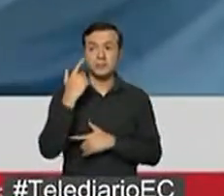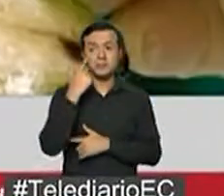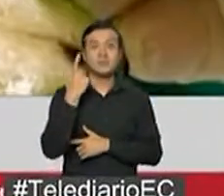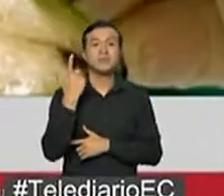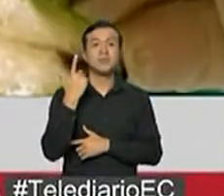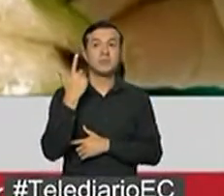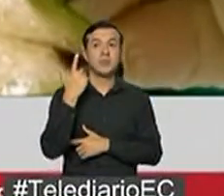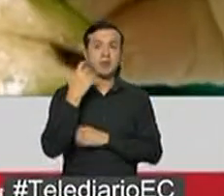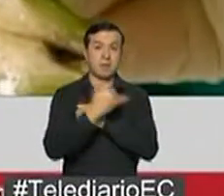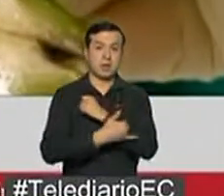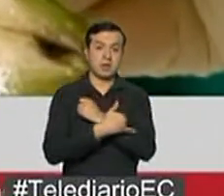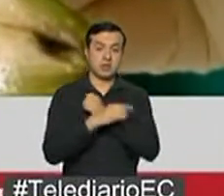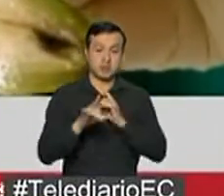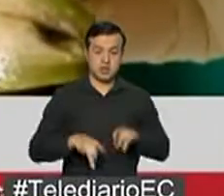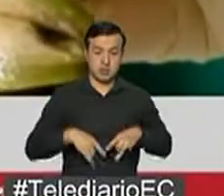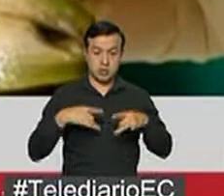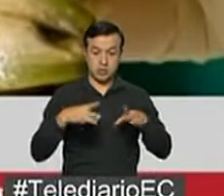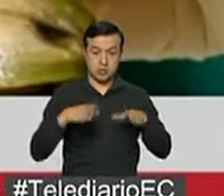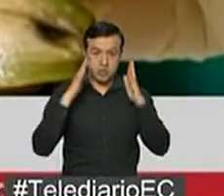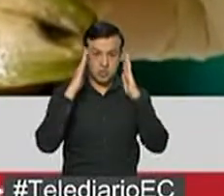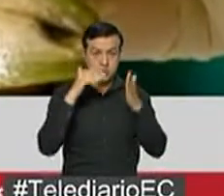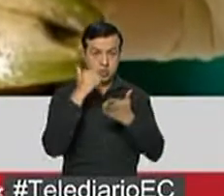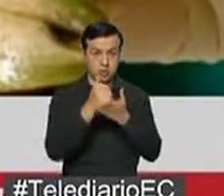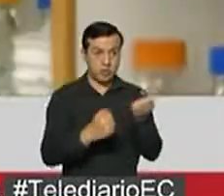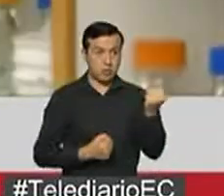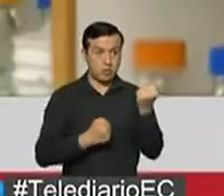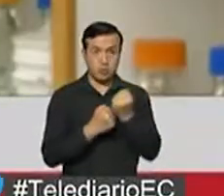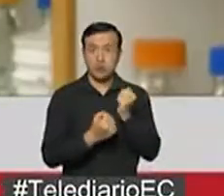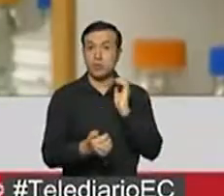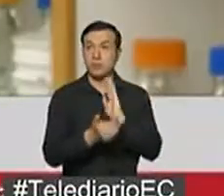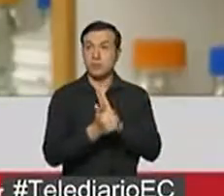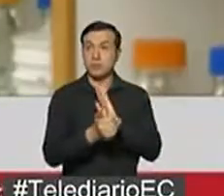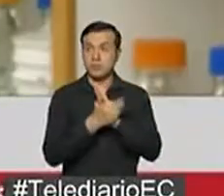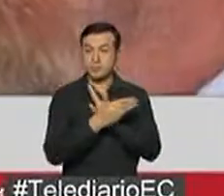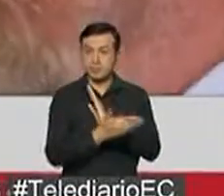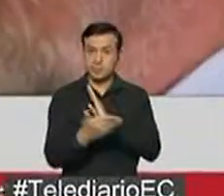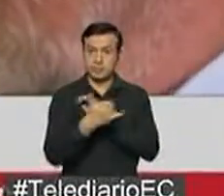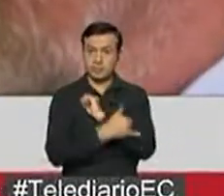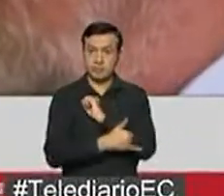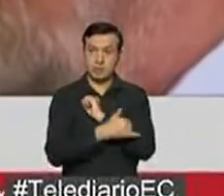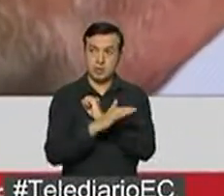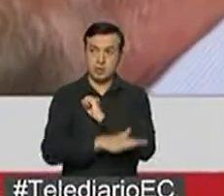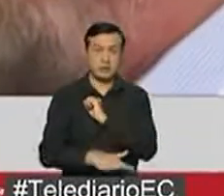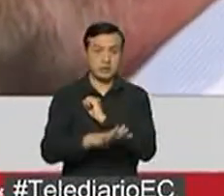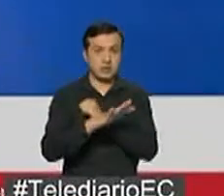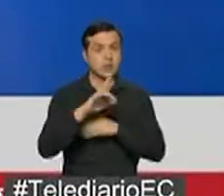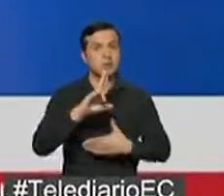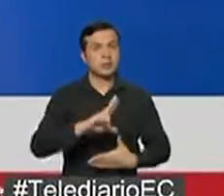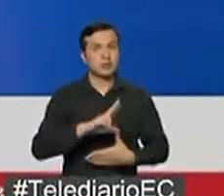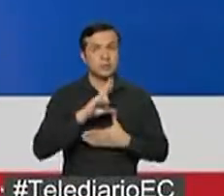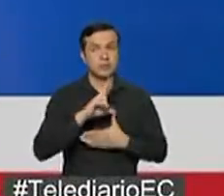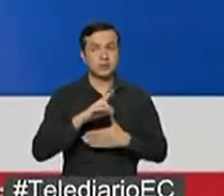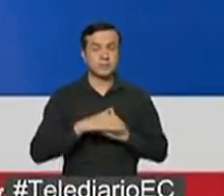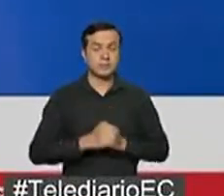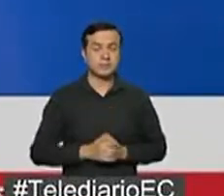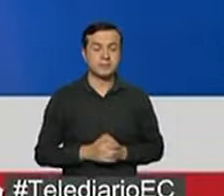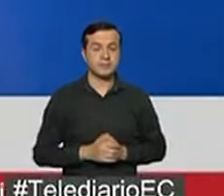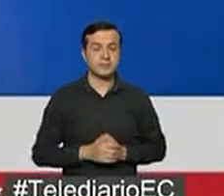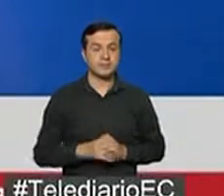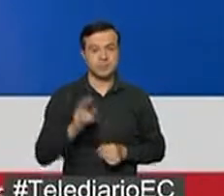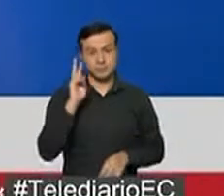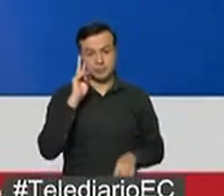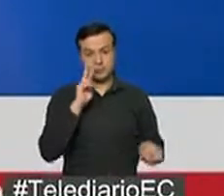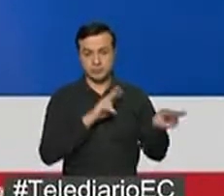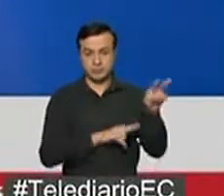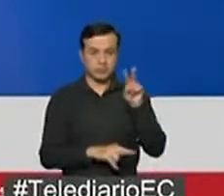australiano enfocados a dar apoyo de capacitación a los países de latinoamérica a analizar